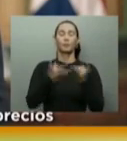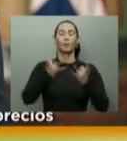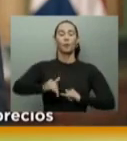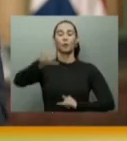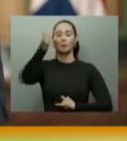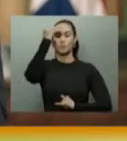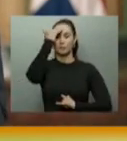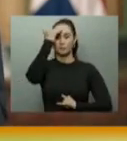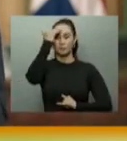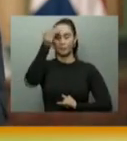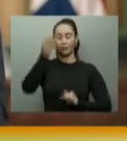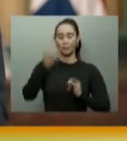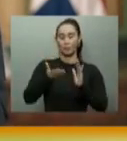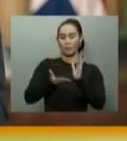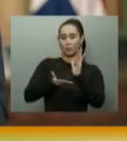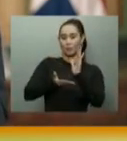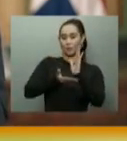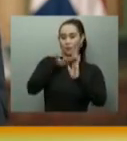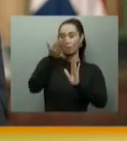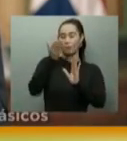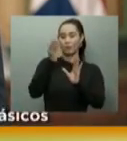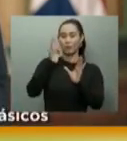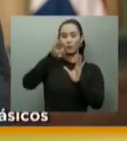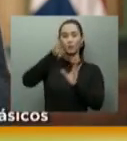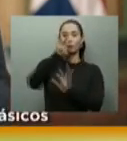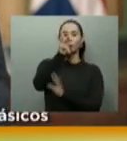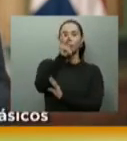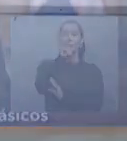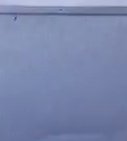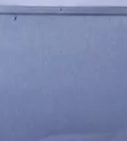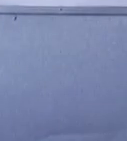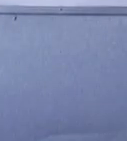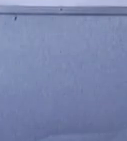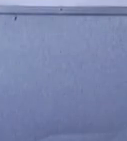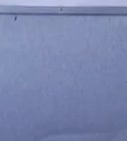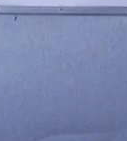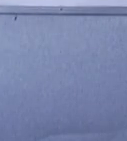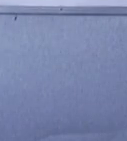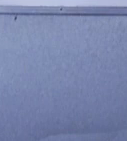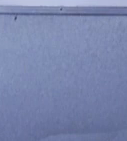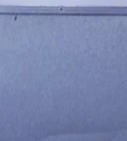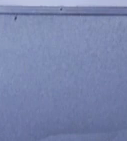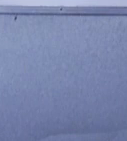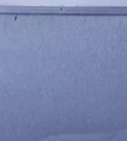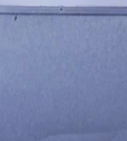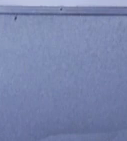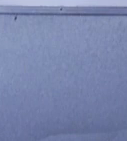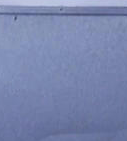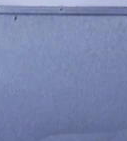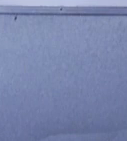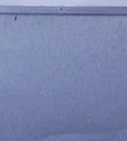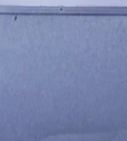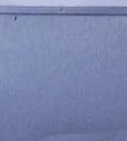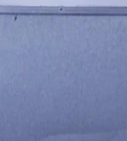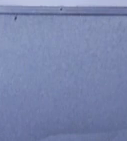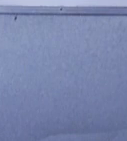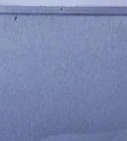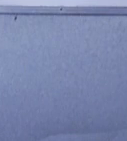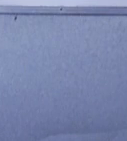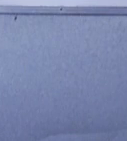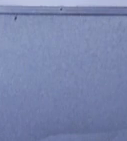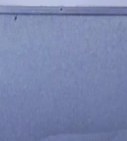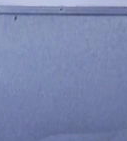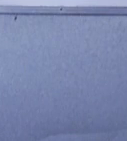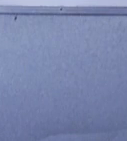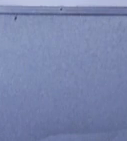dando lo que se está dando graciascarolina fulvio bien llamado escuchando a anoche